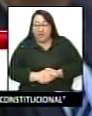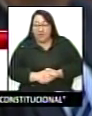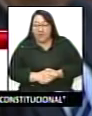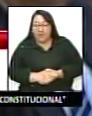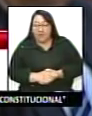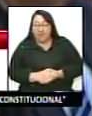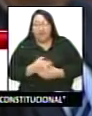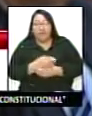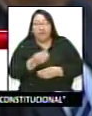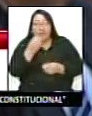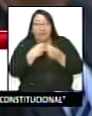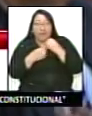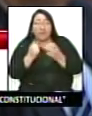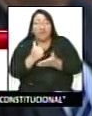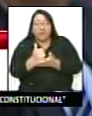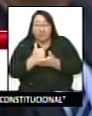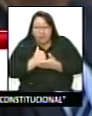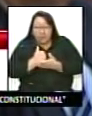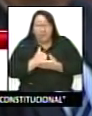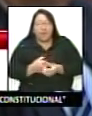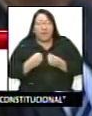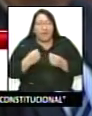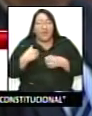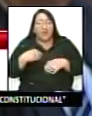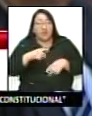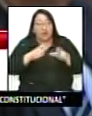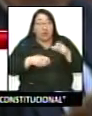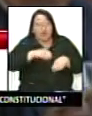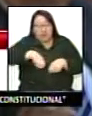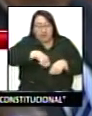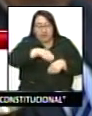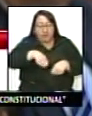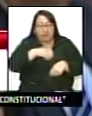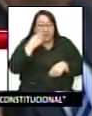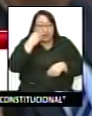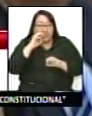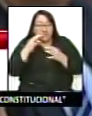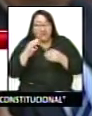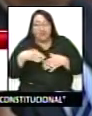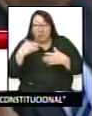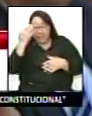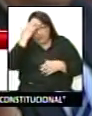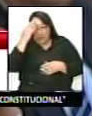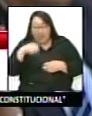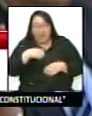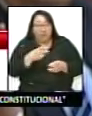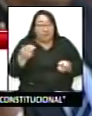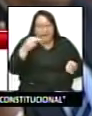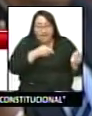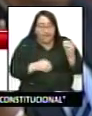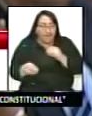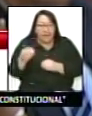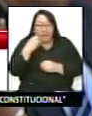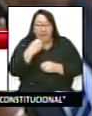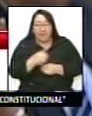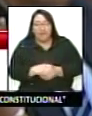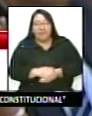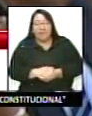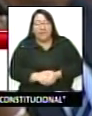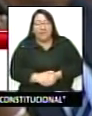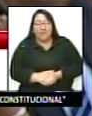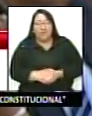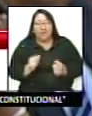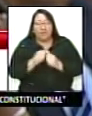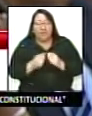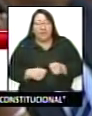técnicas culinarias ayudarían mucho para que las cocineras, las madres de familias puedan saber cómo combinar los alimentos con la